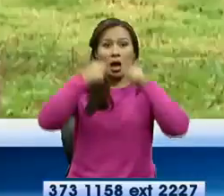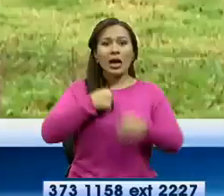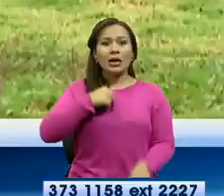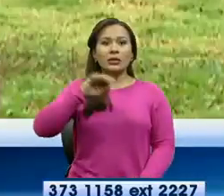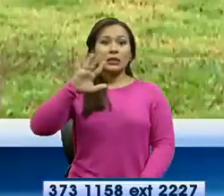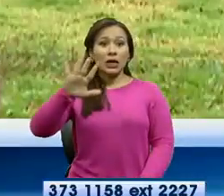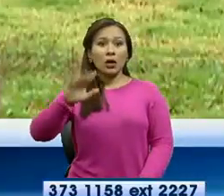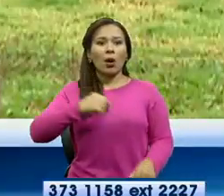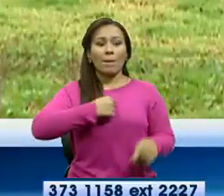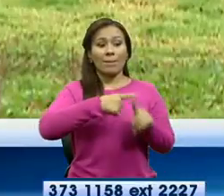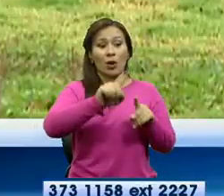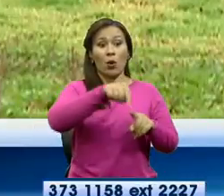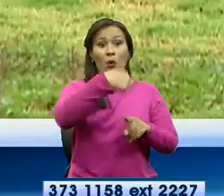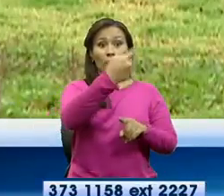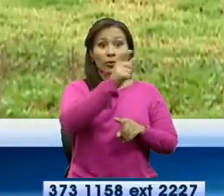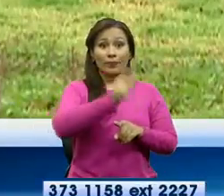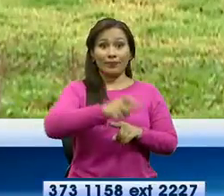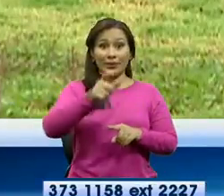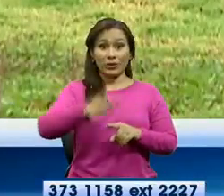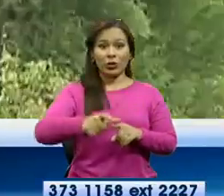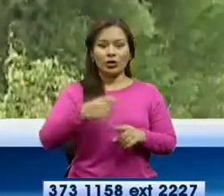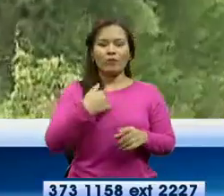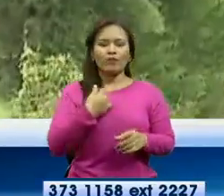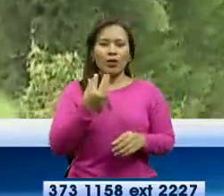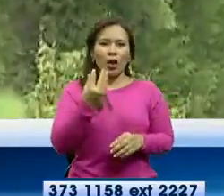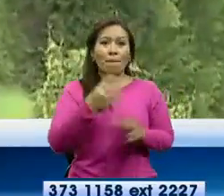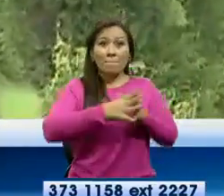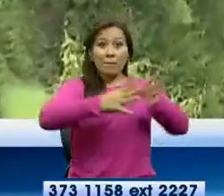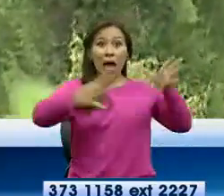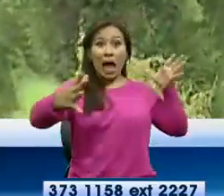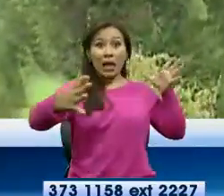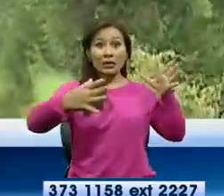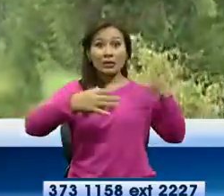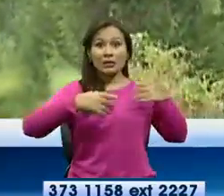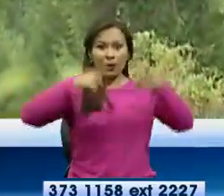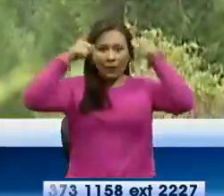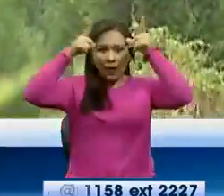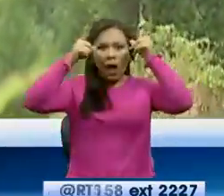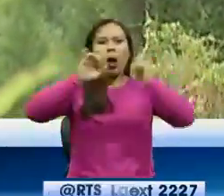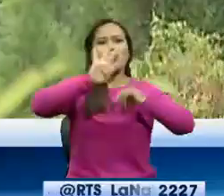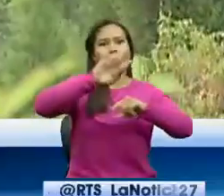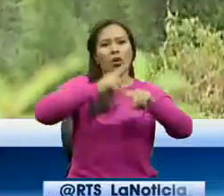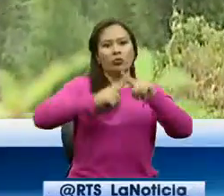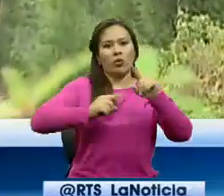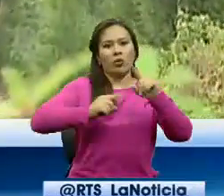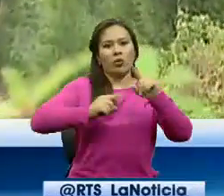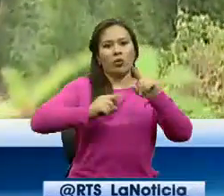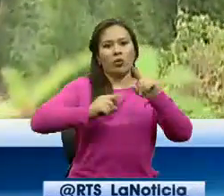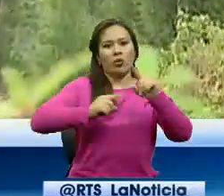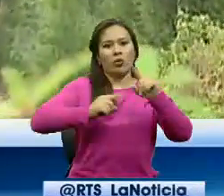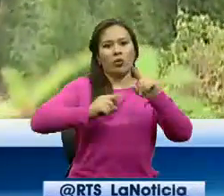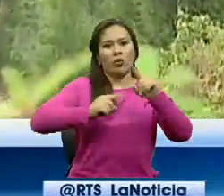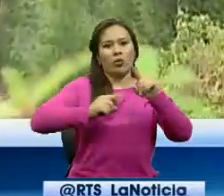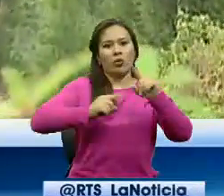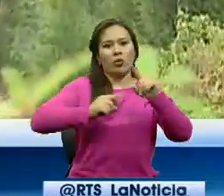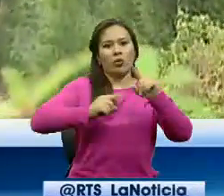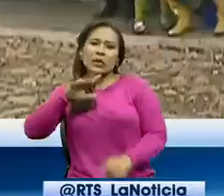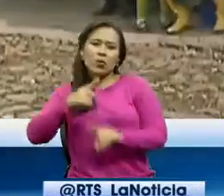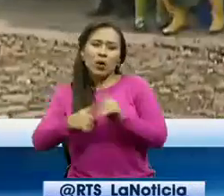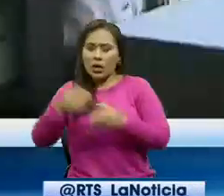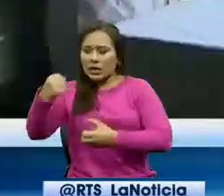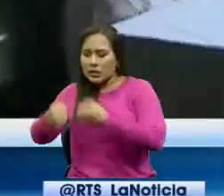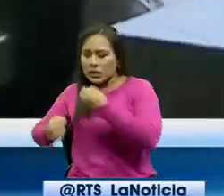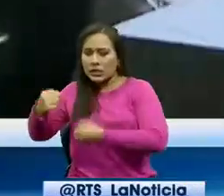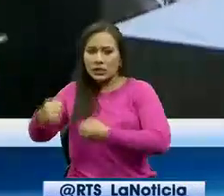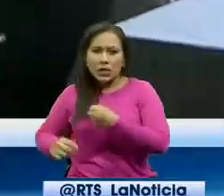que tienen más, los que tenemos pocos, más o menos desde el promedio de las 5 a 5 y media que estamos en el ordeño.